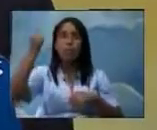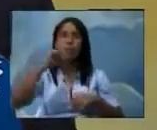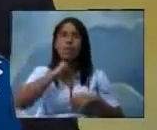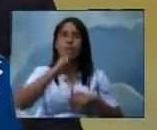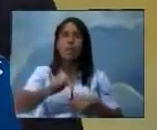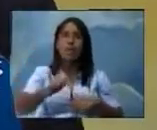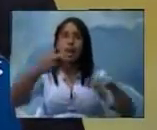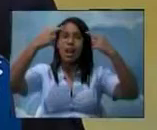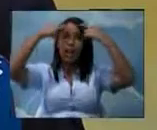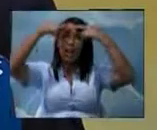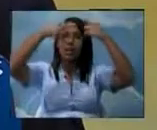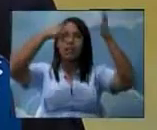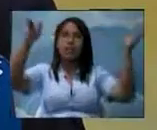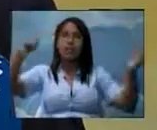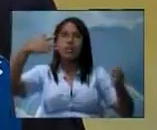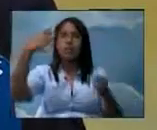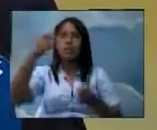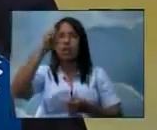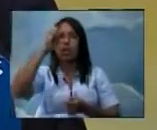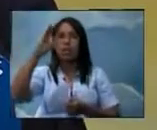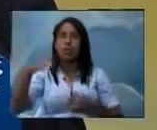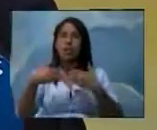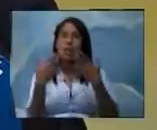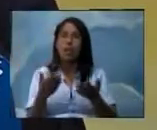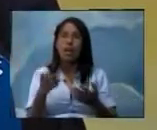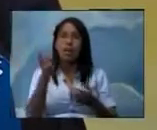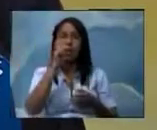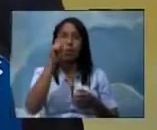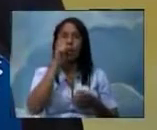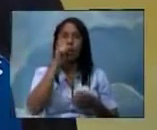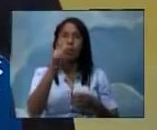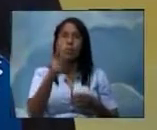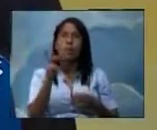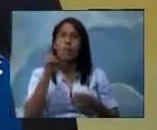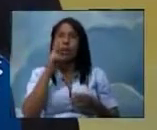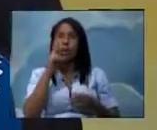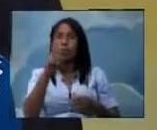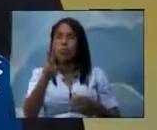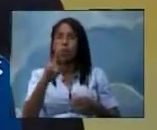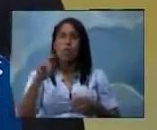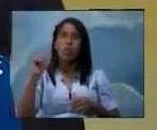y es la revelación que Dios le da a Daniel. Daniel vio